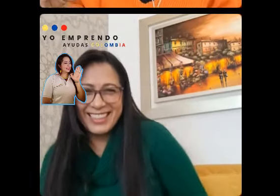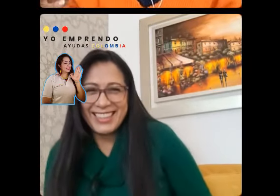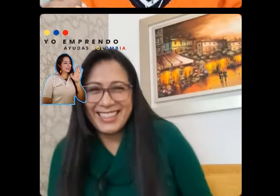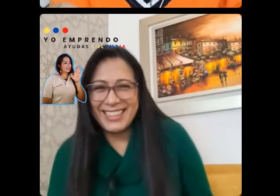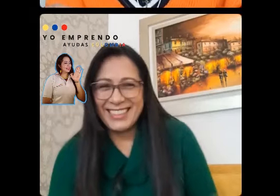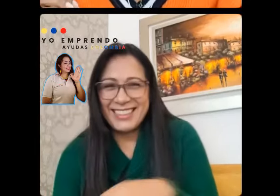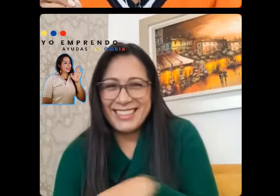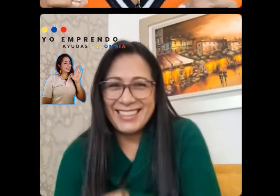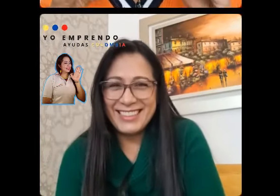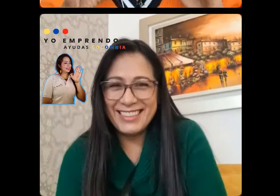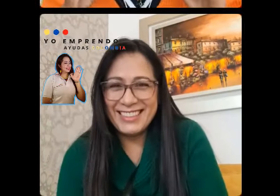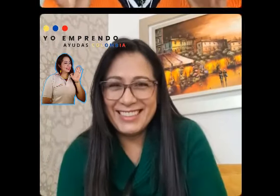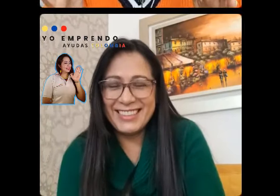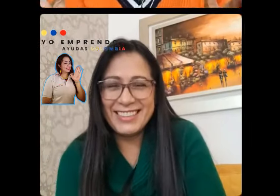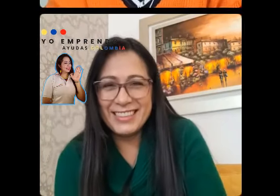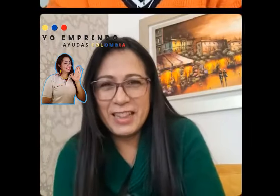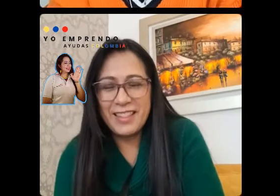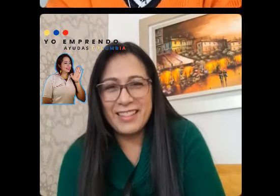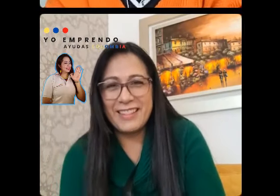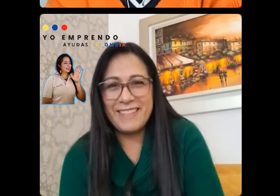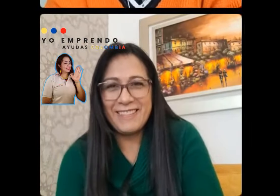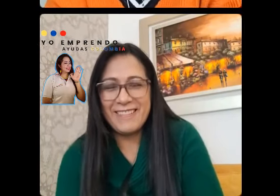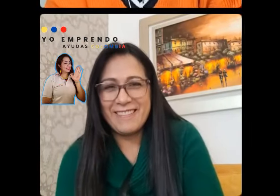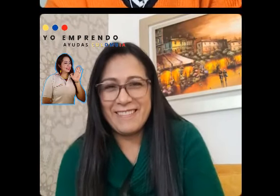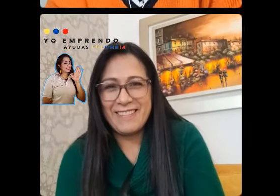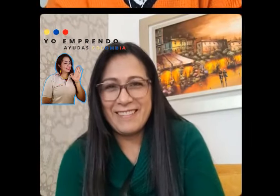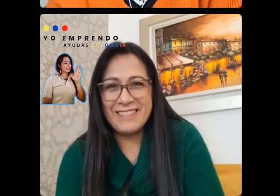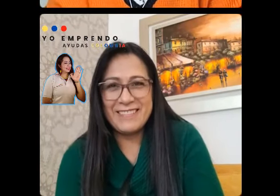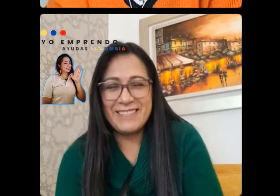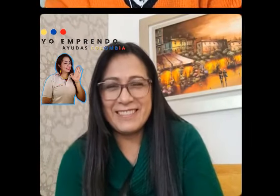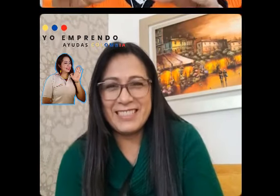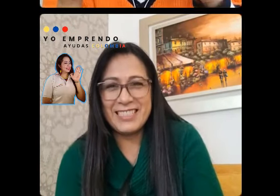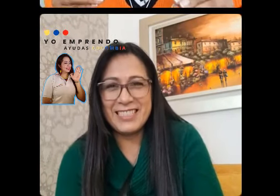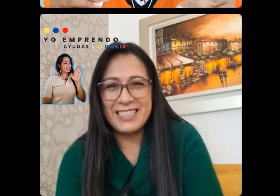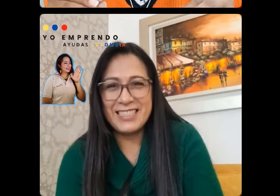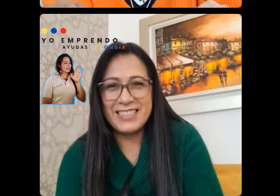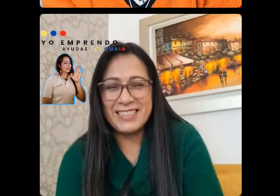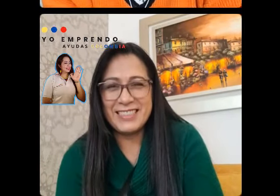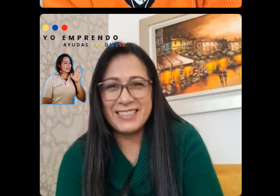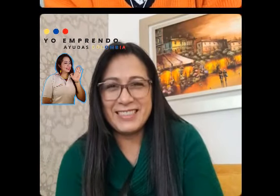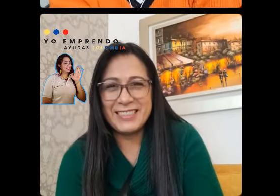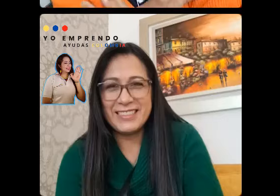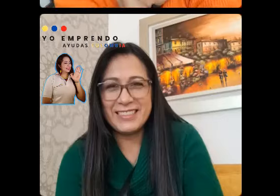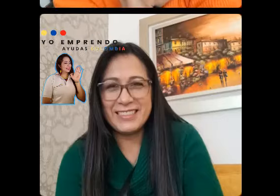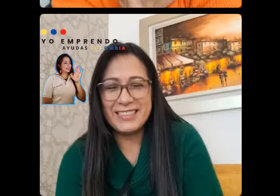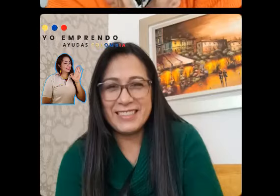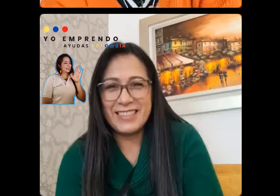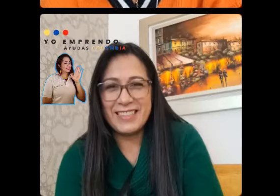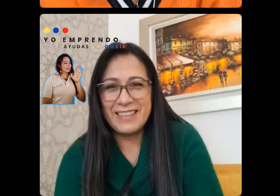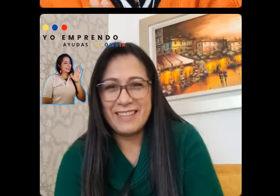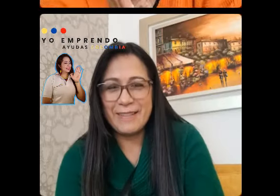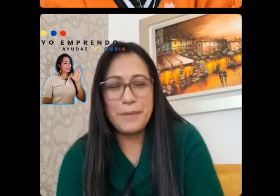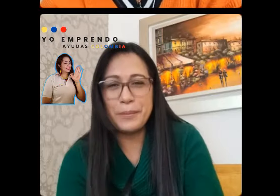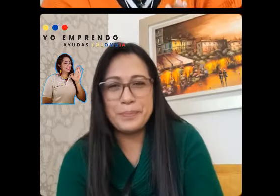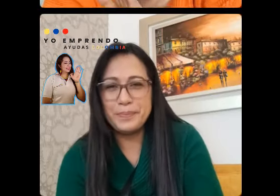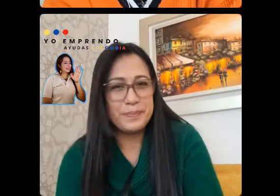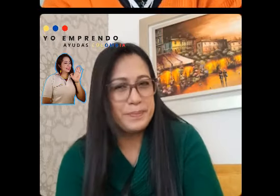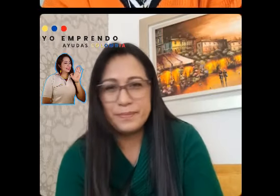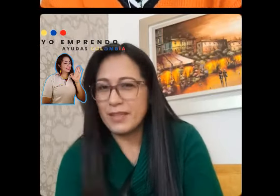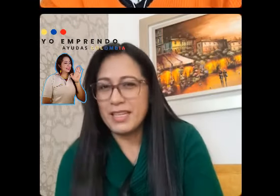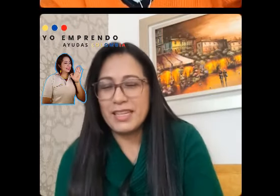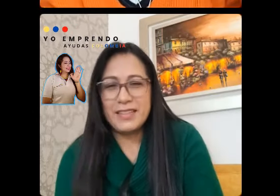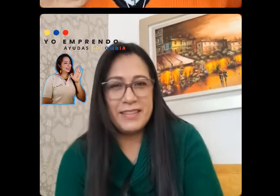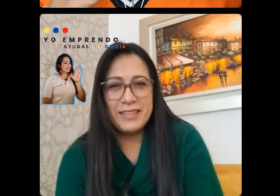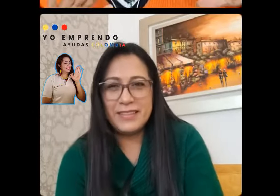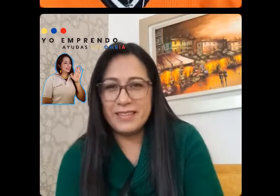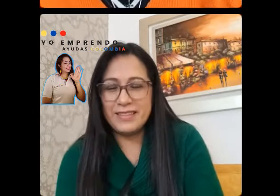temas entonces la gente por ejemplo a m me pregunta mucho pero cómo me inscribo Entonces repetimos no no hay inscripciones para el programa de renta